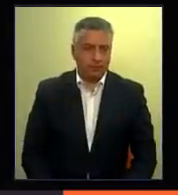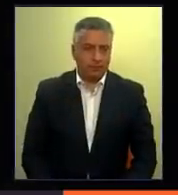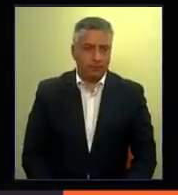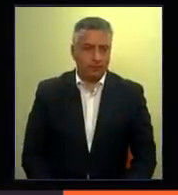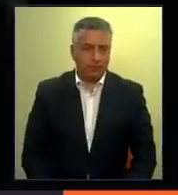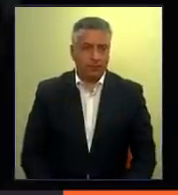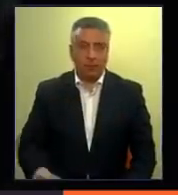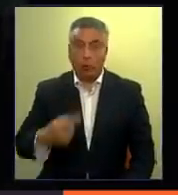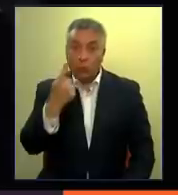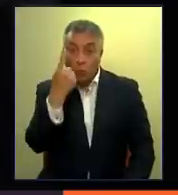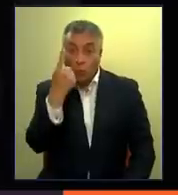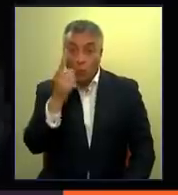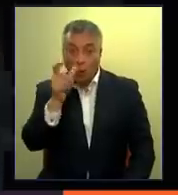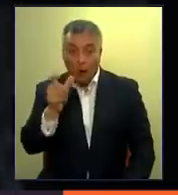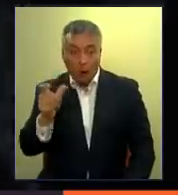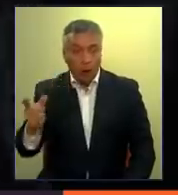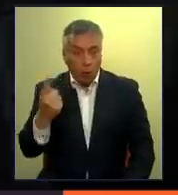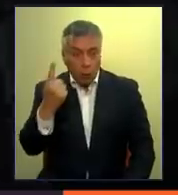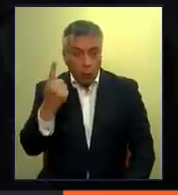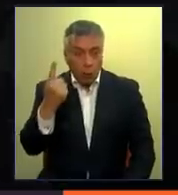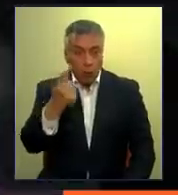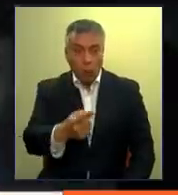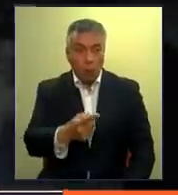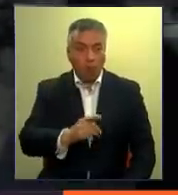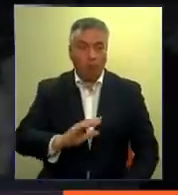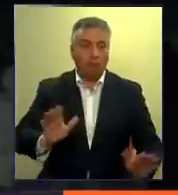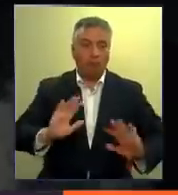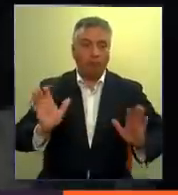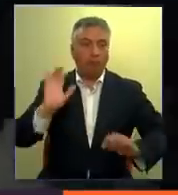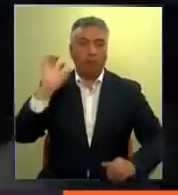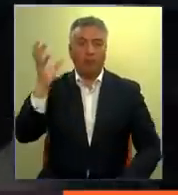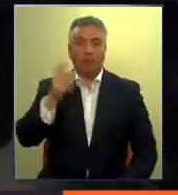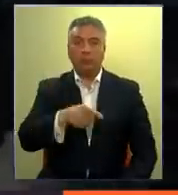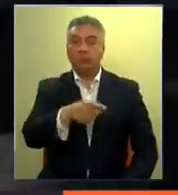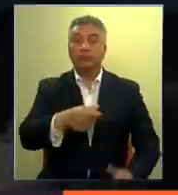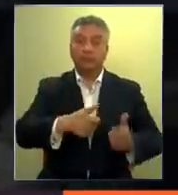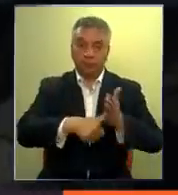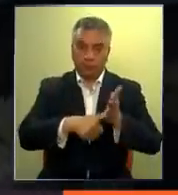Pero uno de los participantes no se enteró.